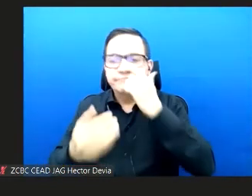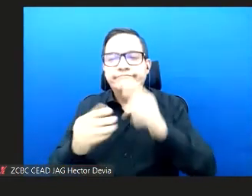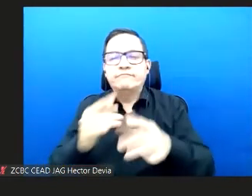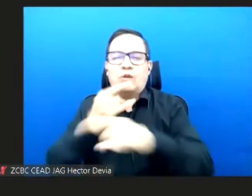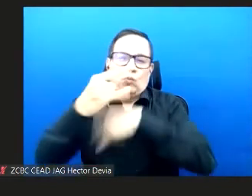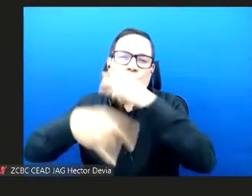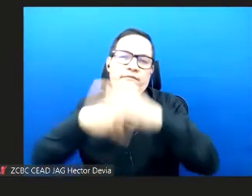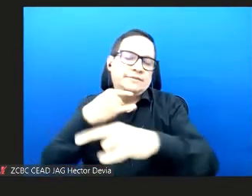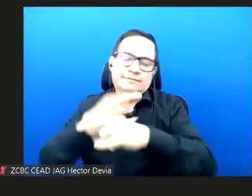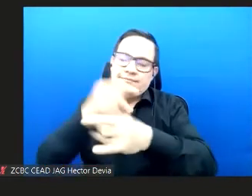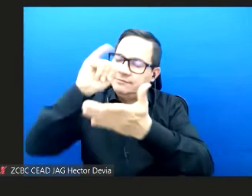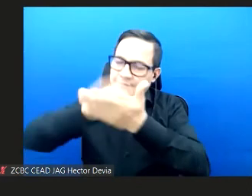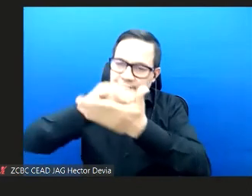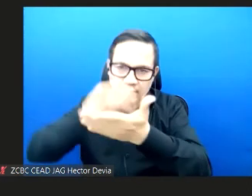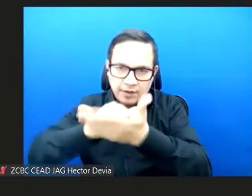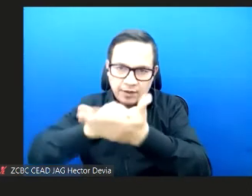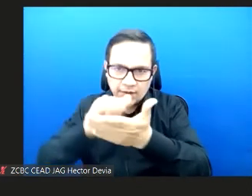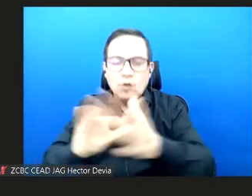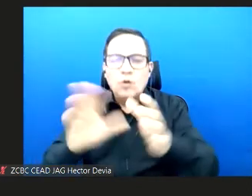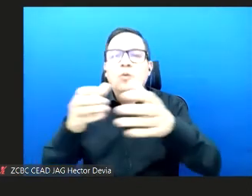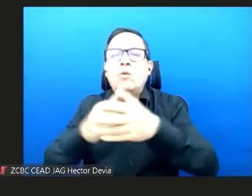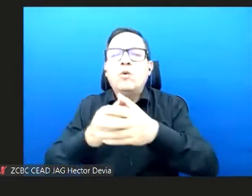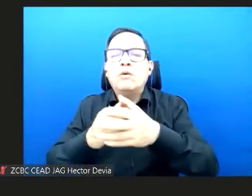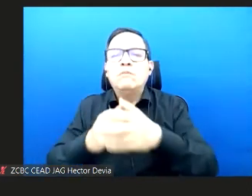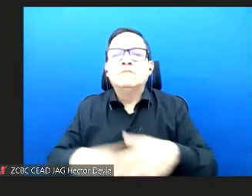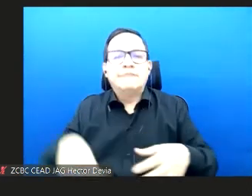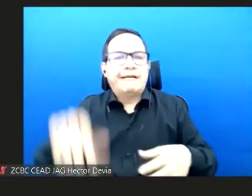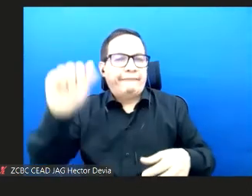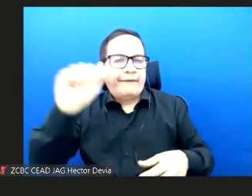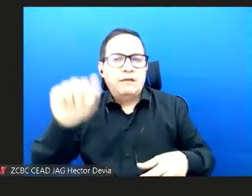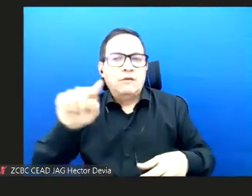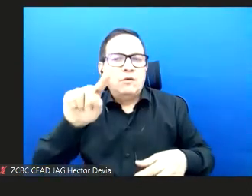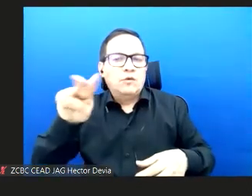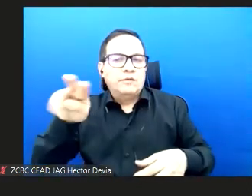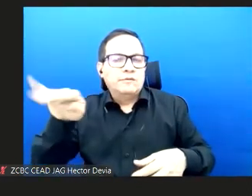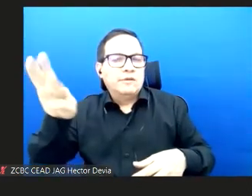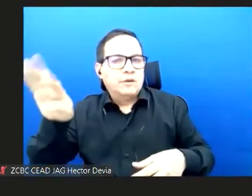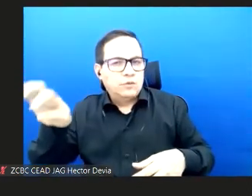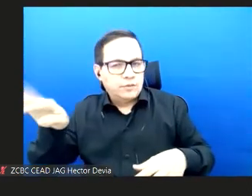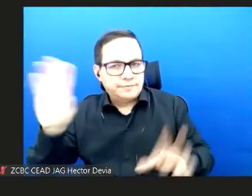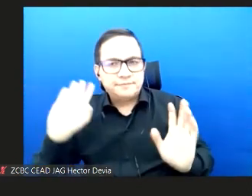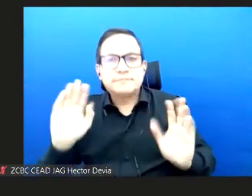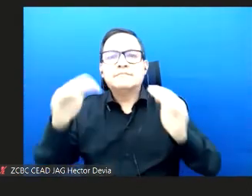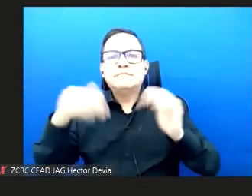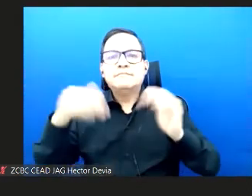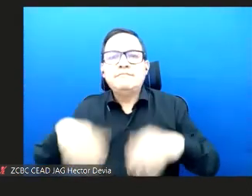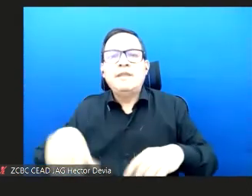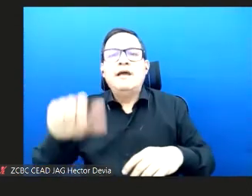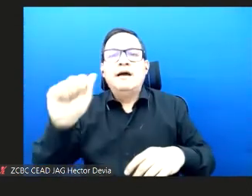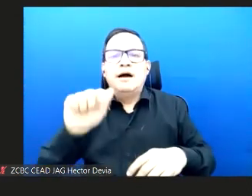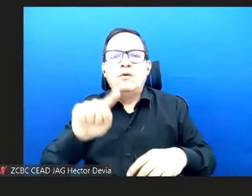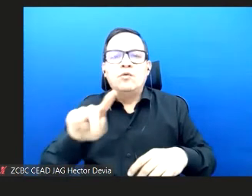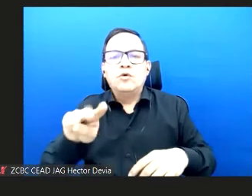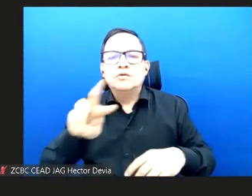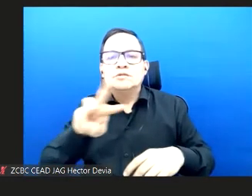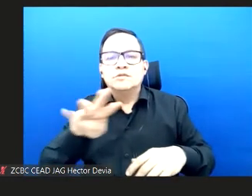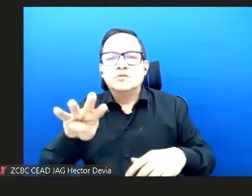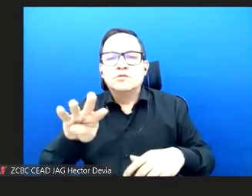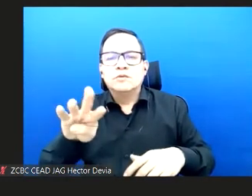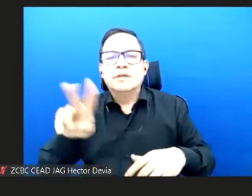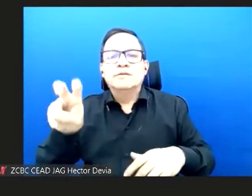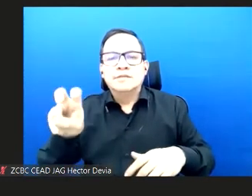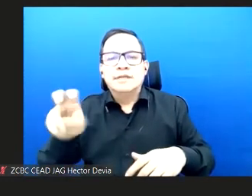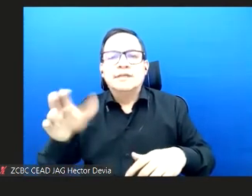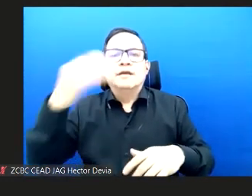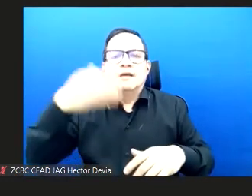universal, que ya lo hemos visto, el conjunto A, 1, 2, 3, 4, 7, y el conjunto B, 3, 5, 6, 7,